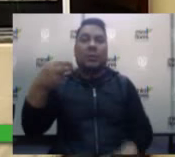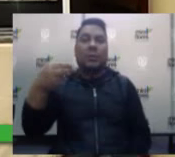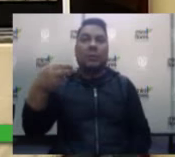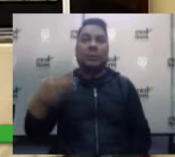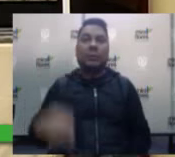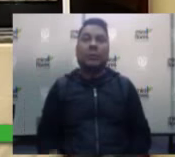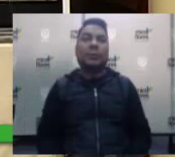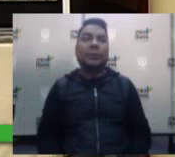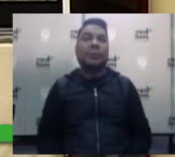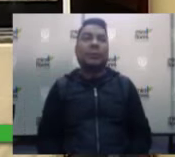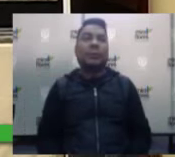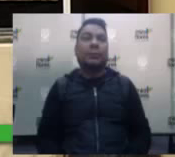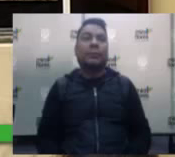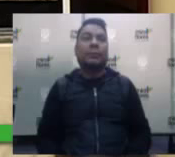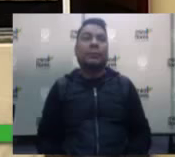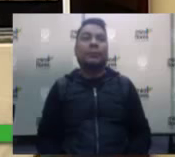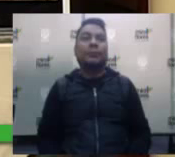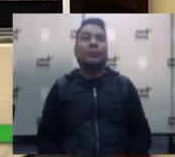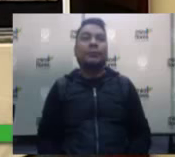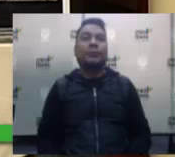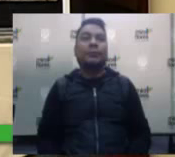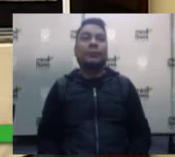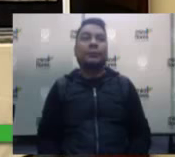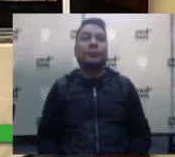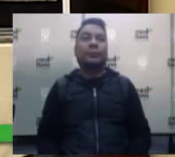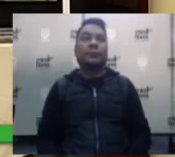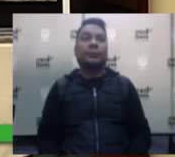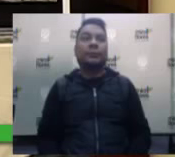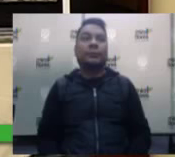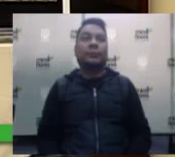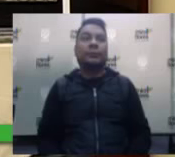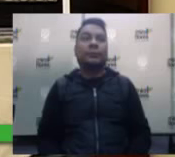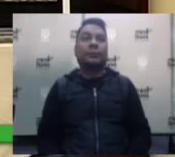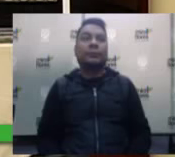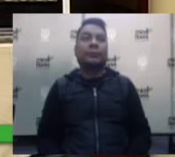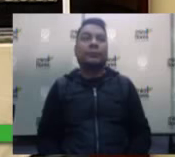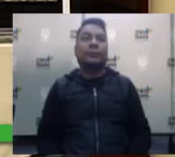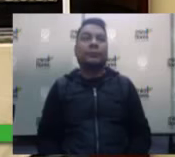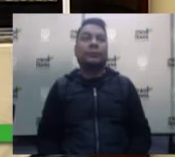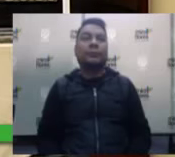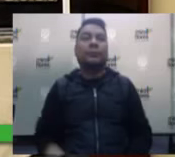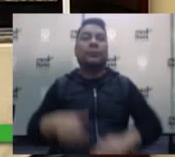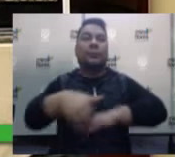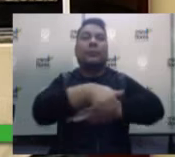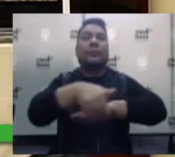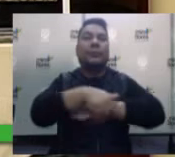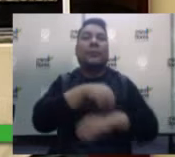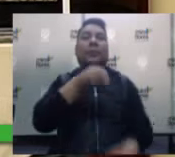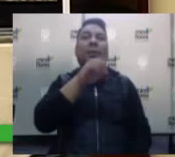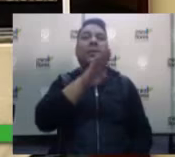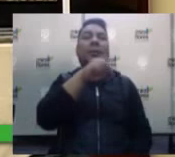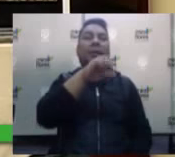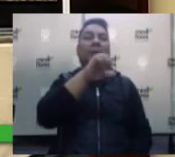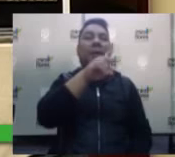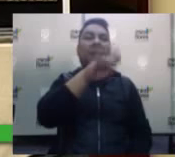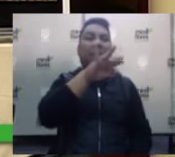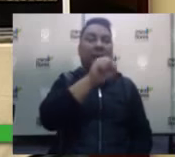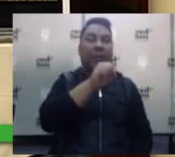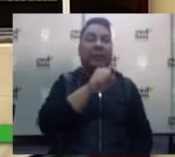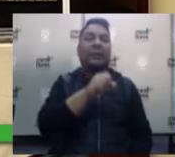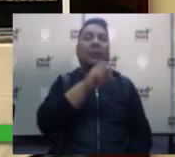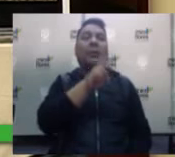Juntos por el Perú. Avenida Alfredo Benavides, cuadra 21, frente